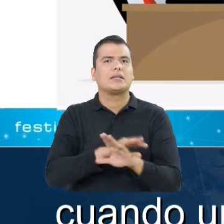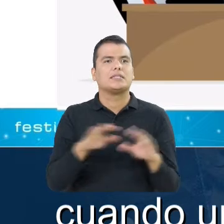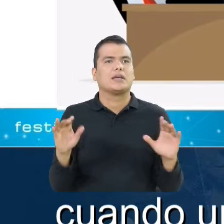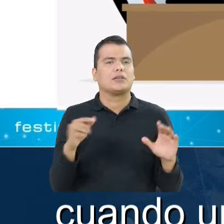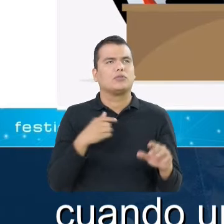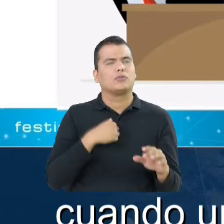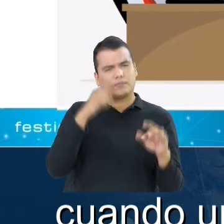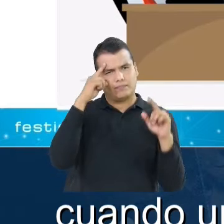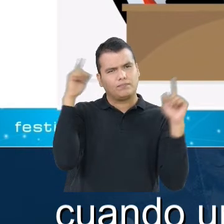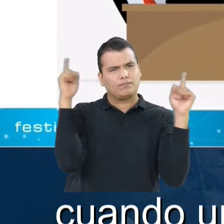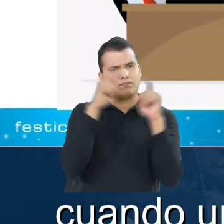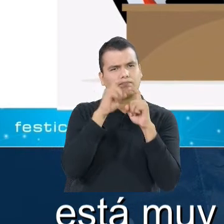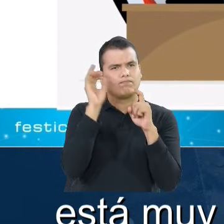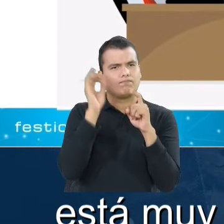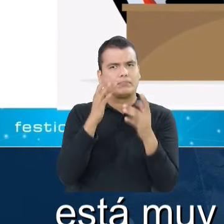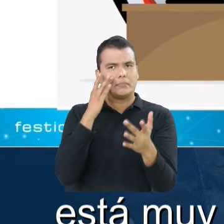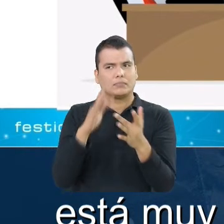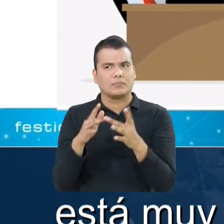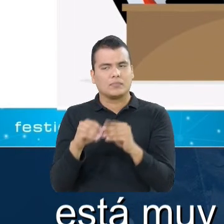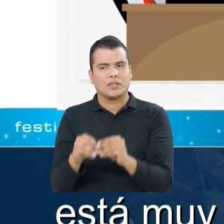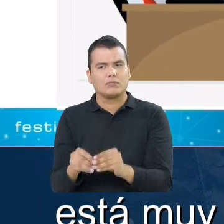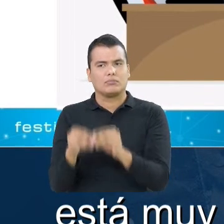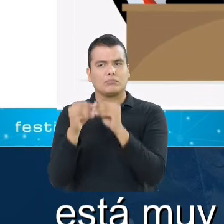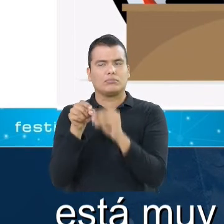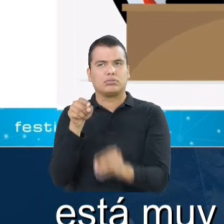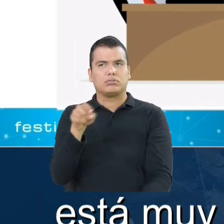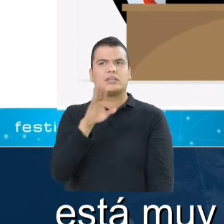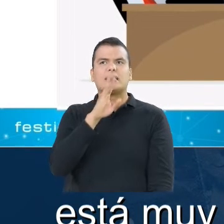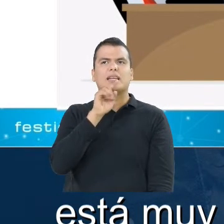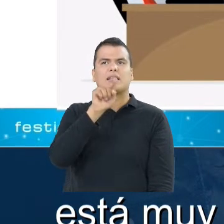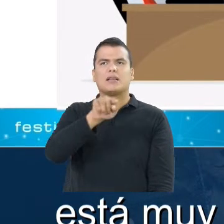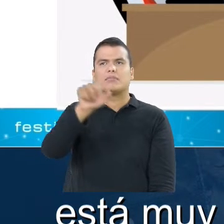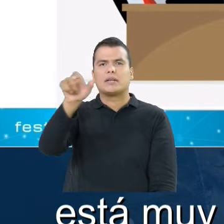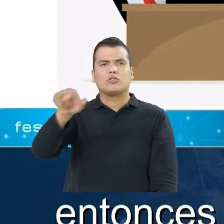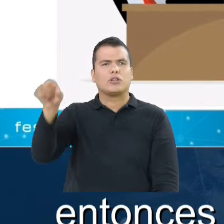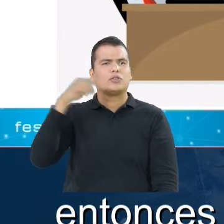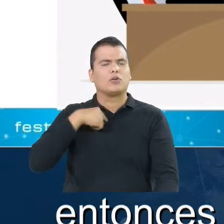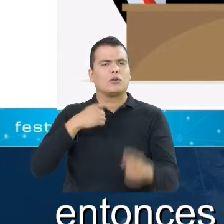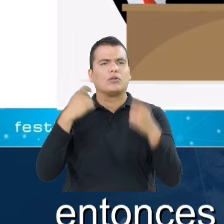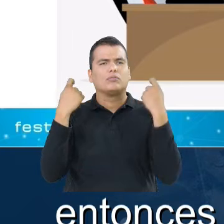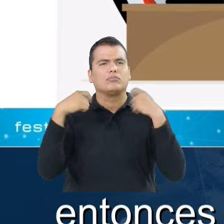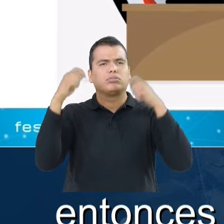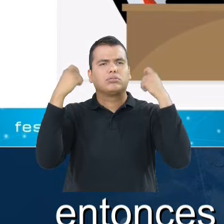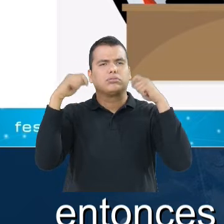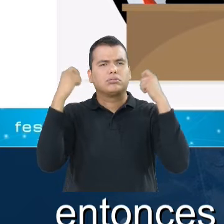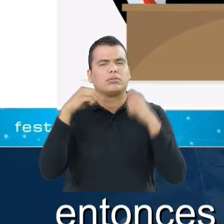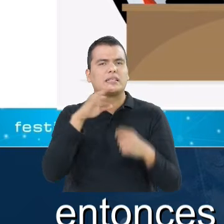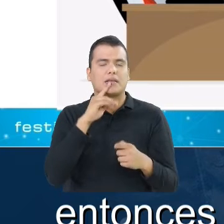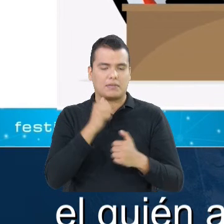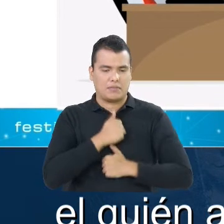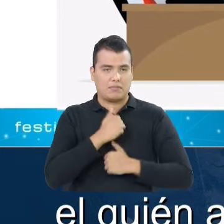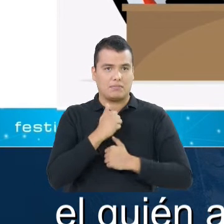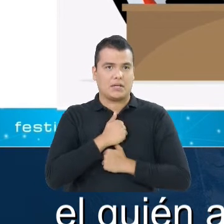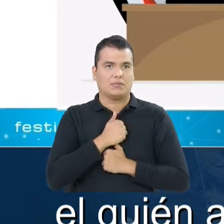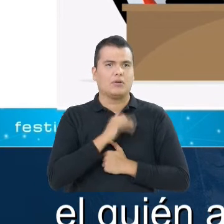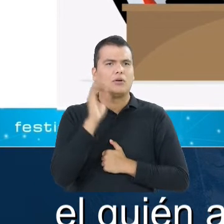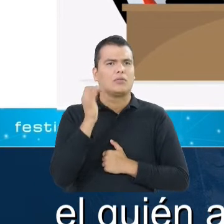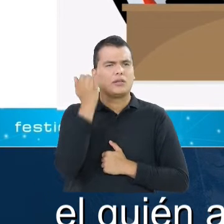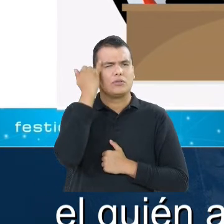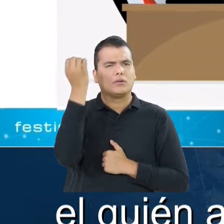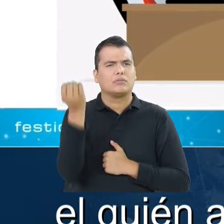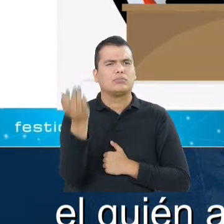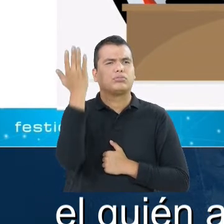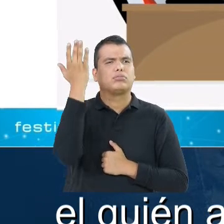debo pensar para construir el quién? ¿A quién venderle? Tienen que pensar en ustedes mismos. ¿Por qué ustedes generaron esa